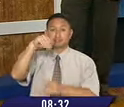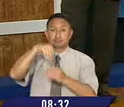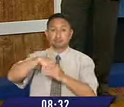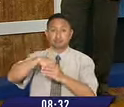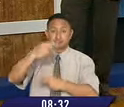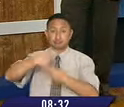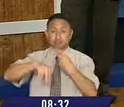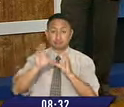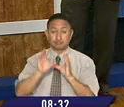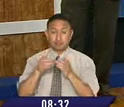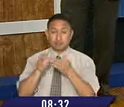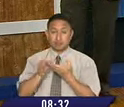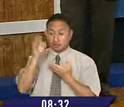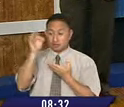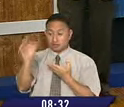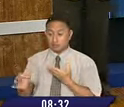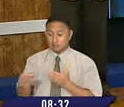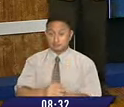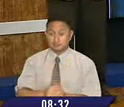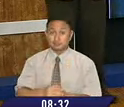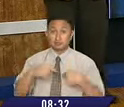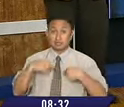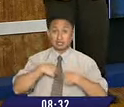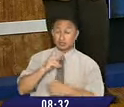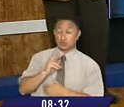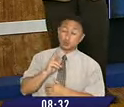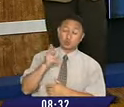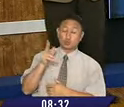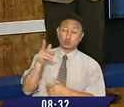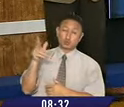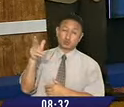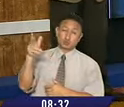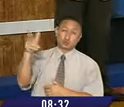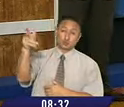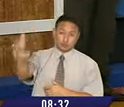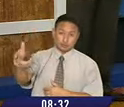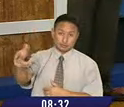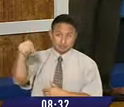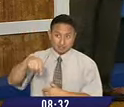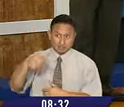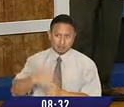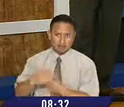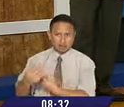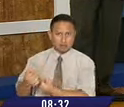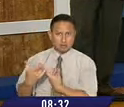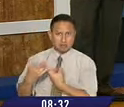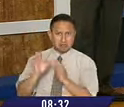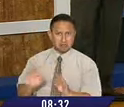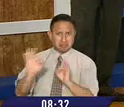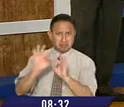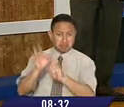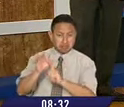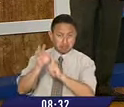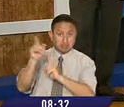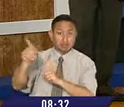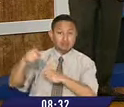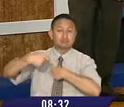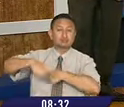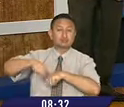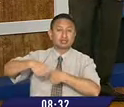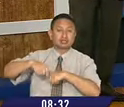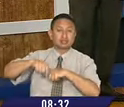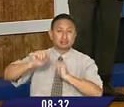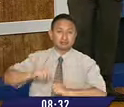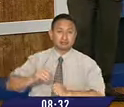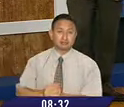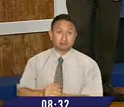del Pueblo. Ella se trasladó justamente a ese punto, nos tiene informe especial de los talleres itinerantes.